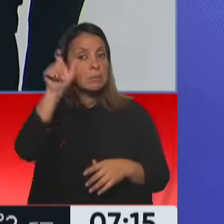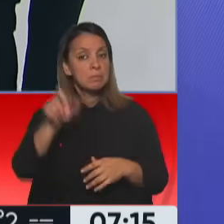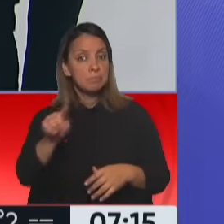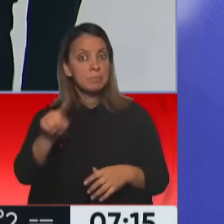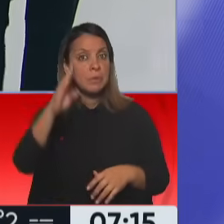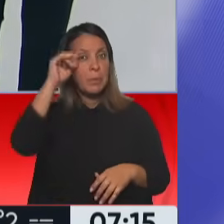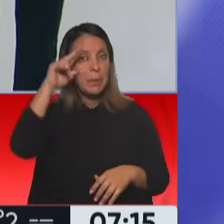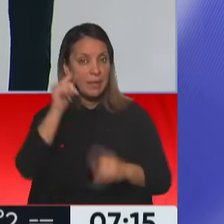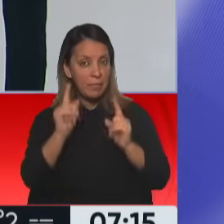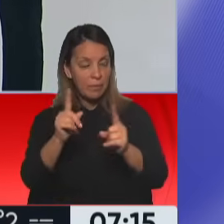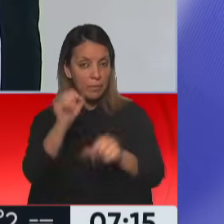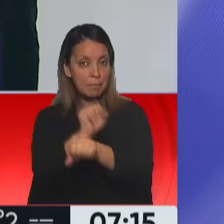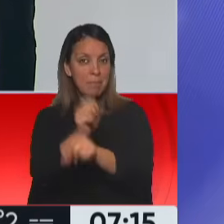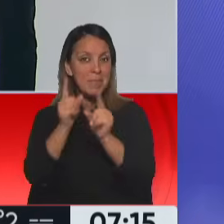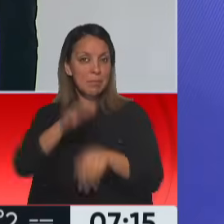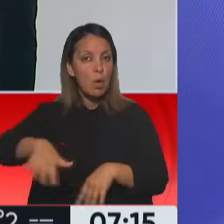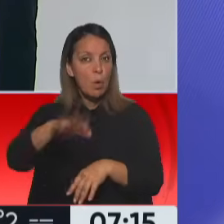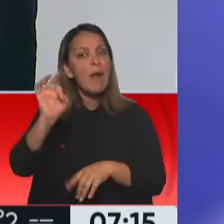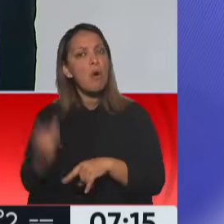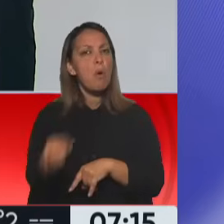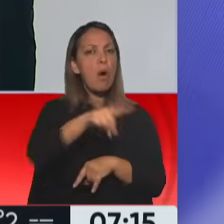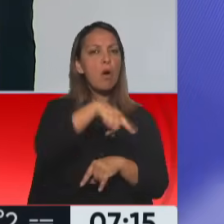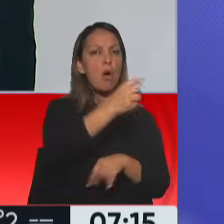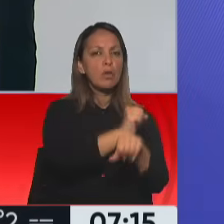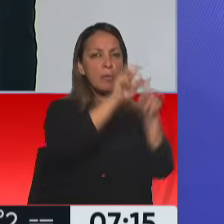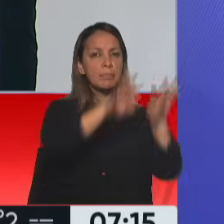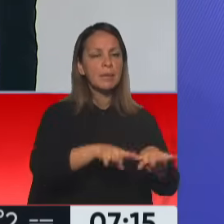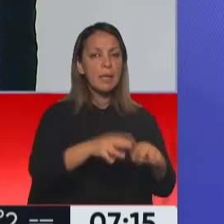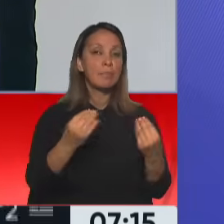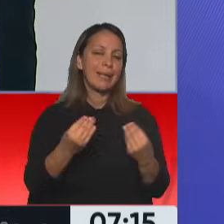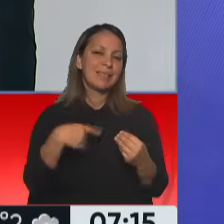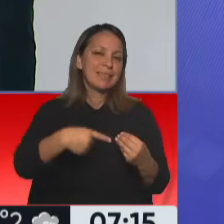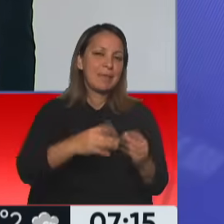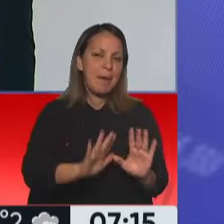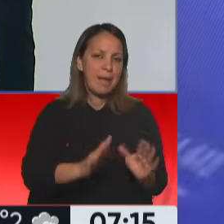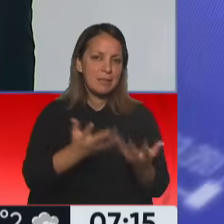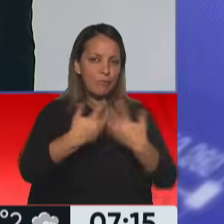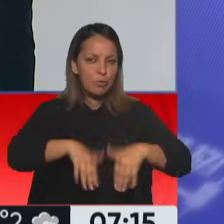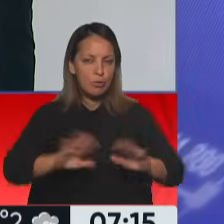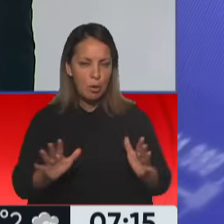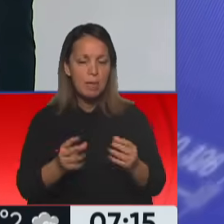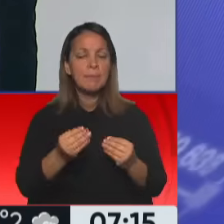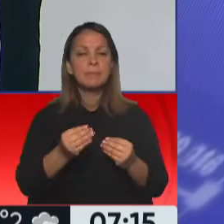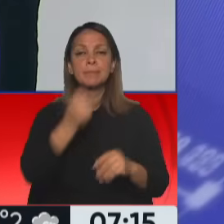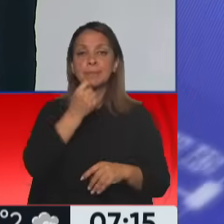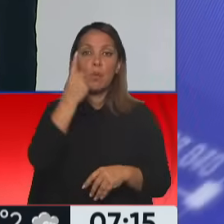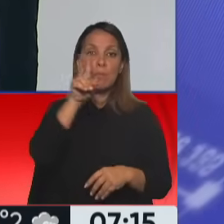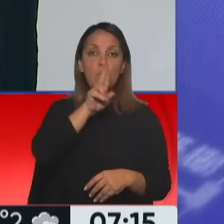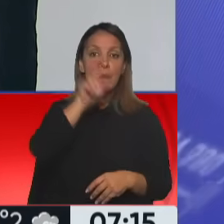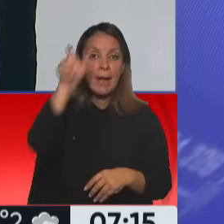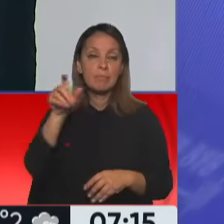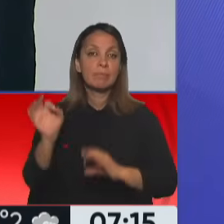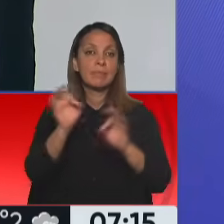lugar donde está ahora o está previsto que sea trasladada a otro penal, habida cuenta de lo que suele suceder, ¿no? Cuando, en el caso puntual de una mujer, llega a un